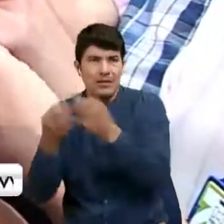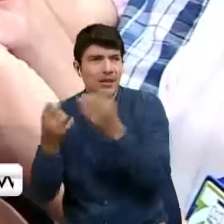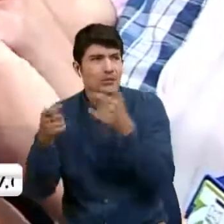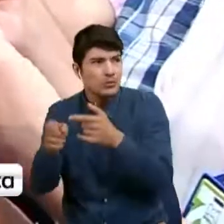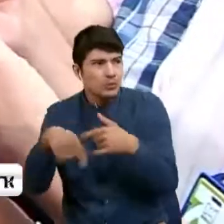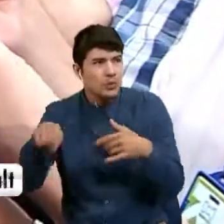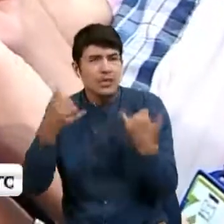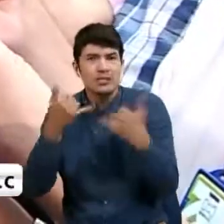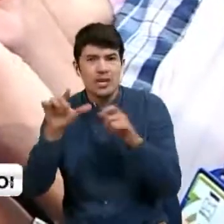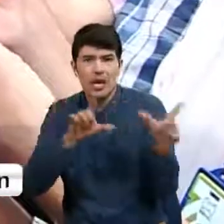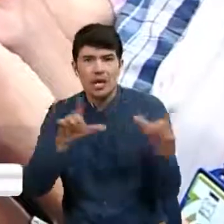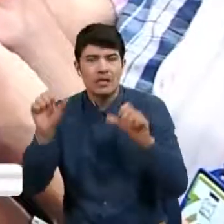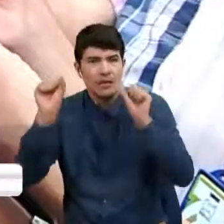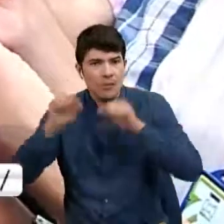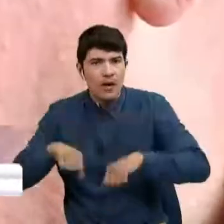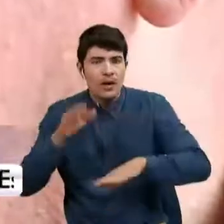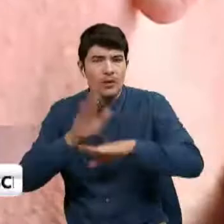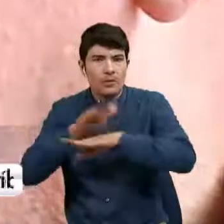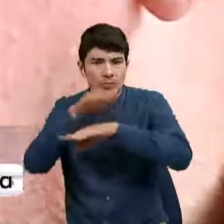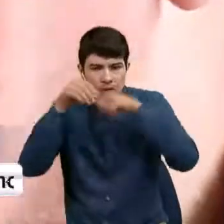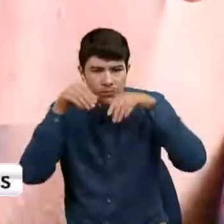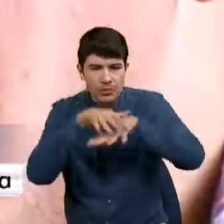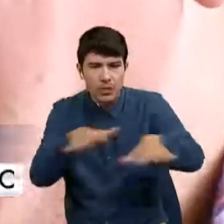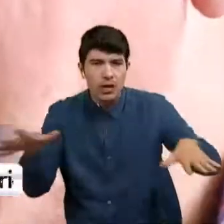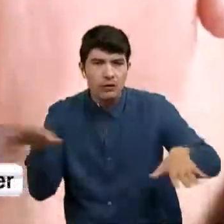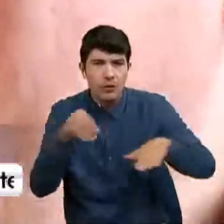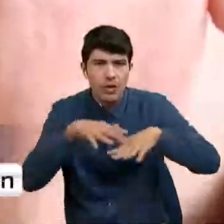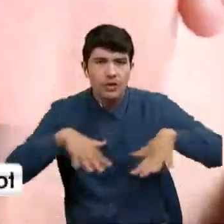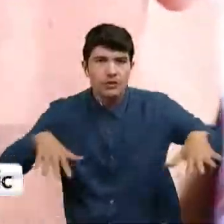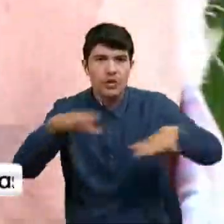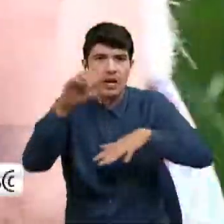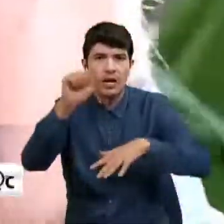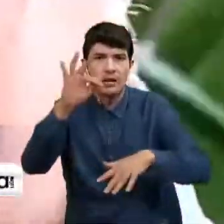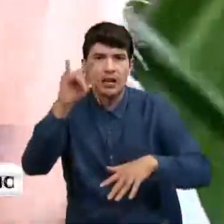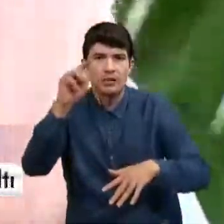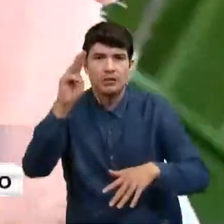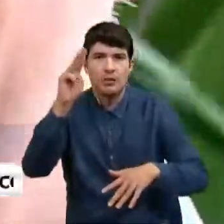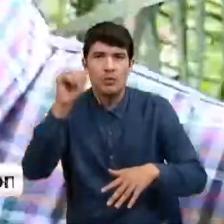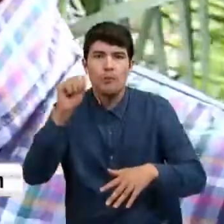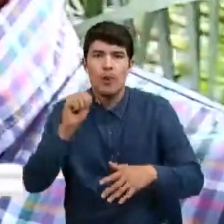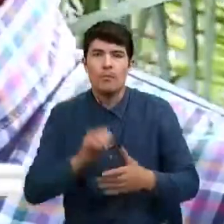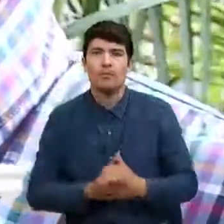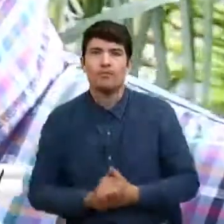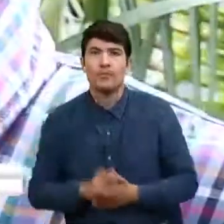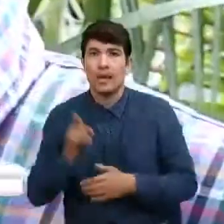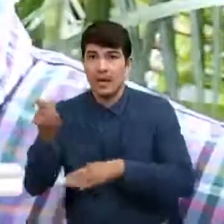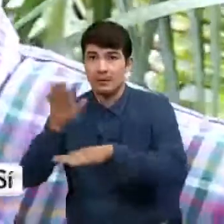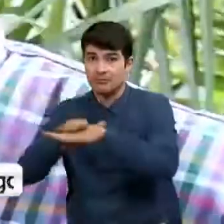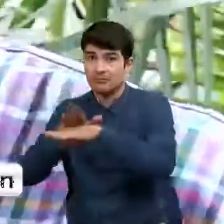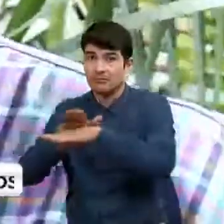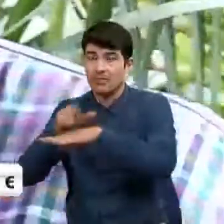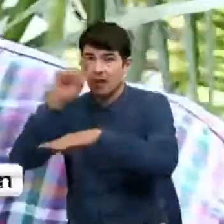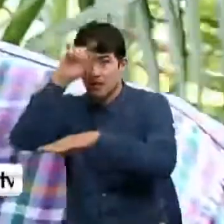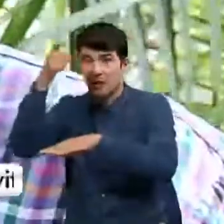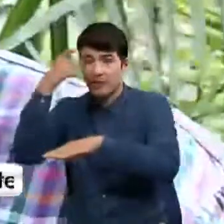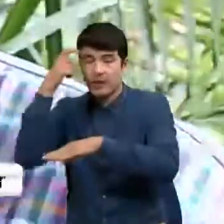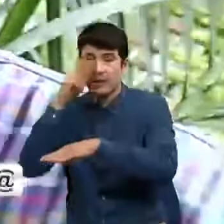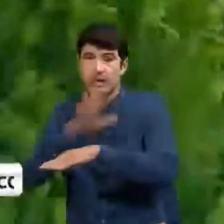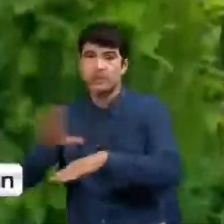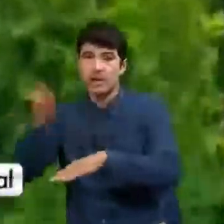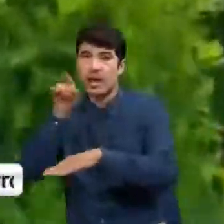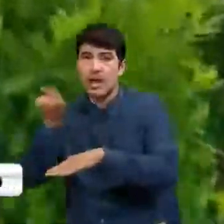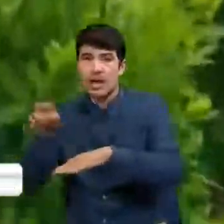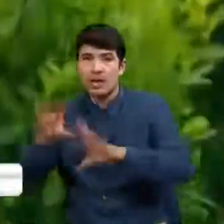se pueda irradiar en toda la zona del catatumbo sin embargo rodrigo lara líder de los palmicultores hizo un llamado al estado quien según el gremio no ha